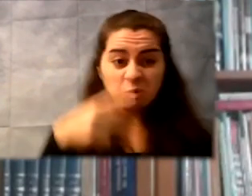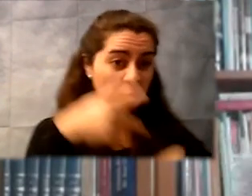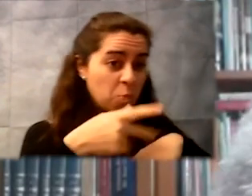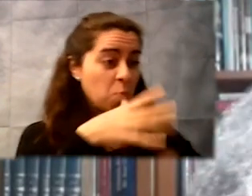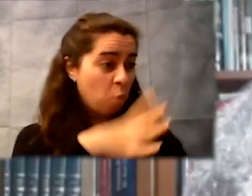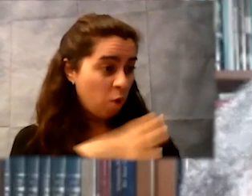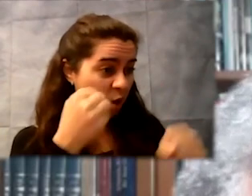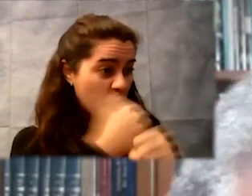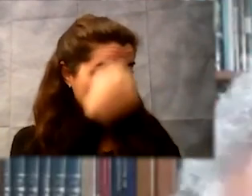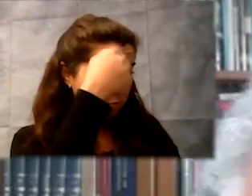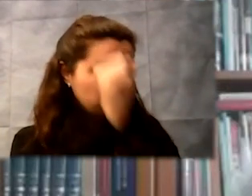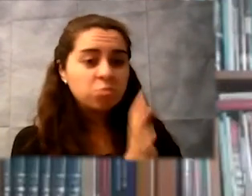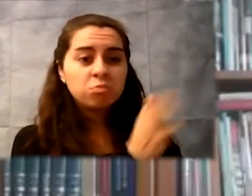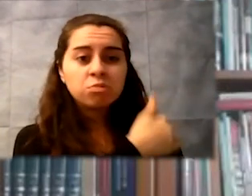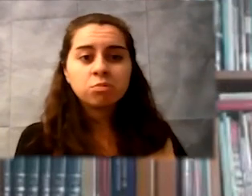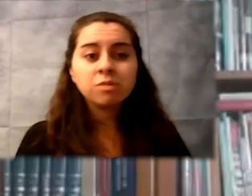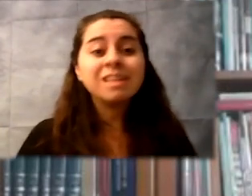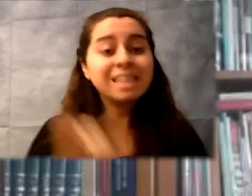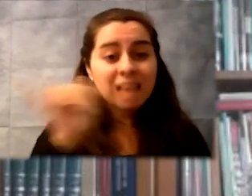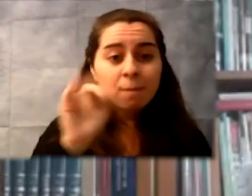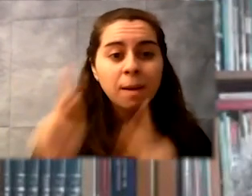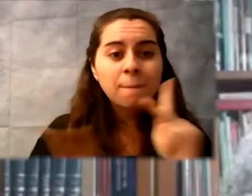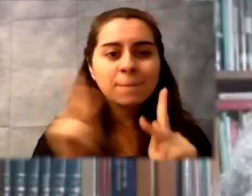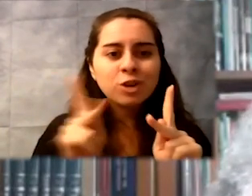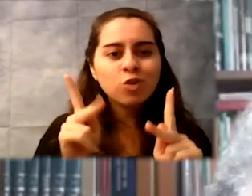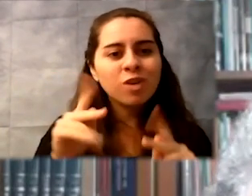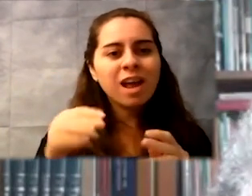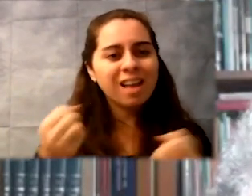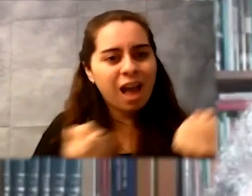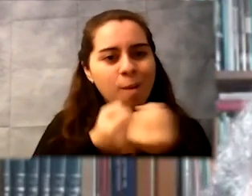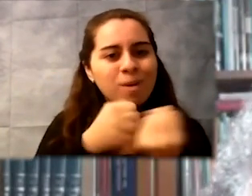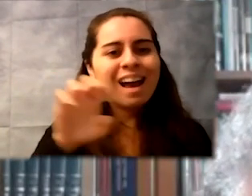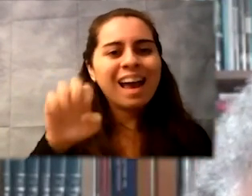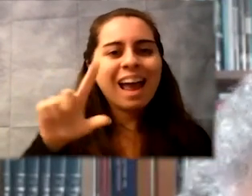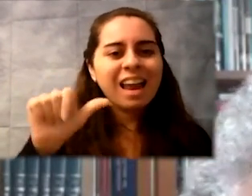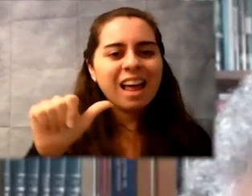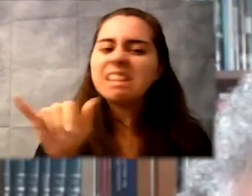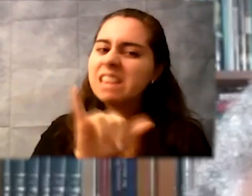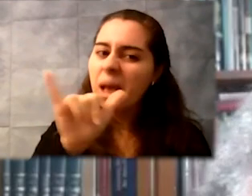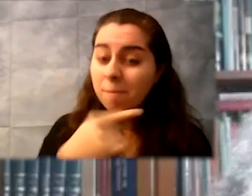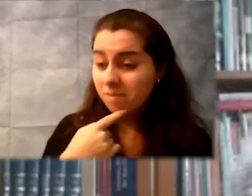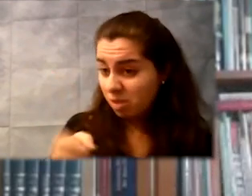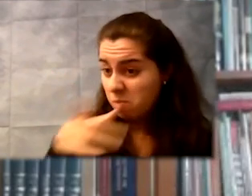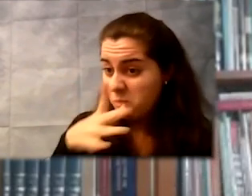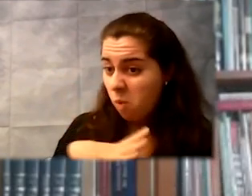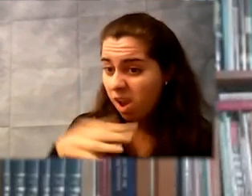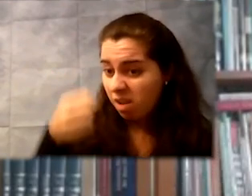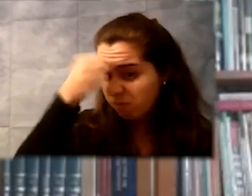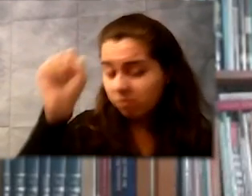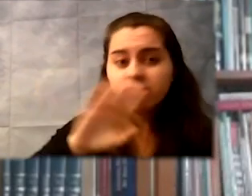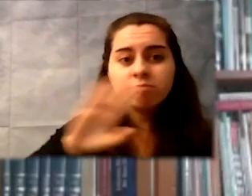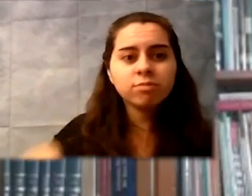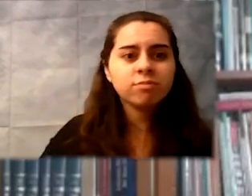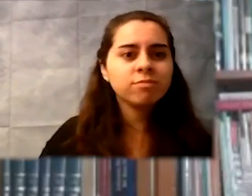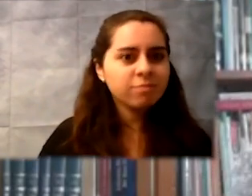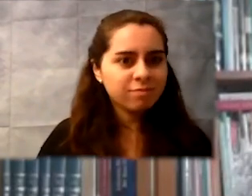Asociado. Yo creo que esas tensiones, en muchos sentidos, lo que tienen que ver es con una de las grandes divisiones que tiene Puerto Rico todavía,